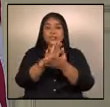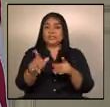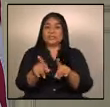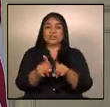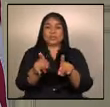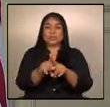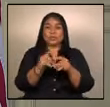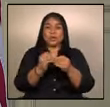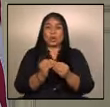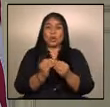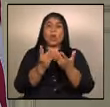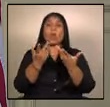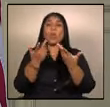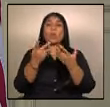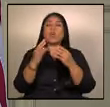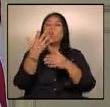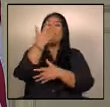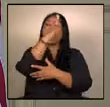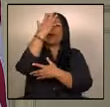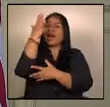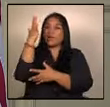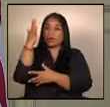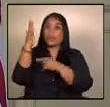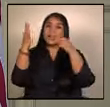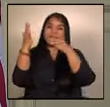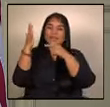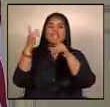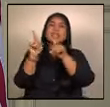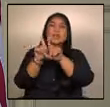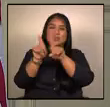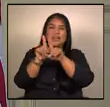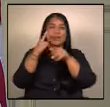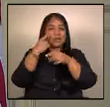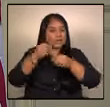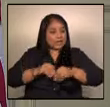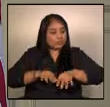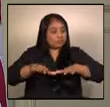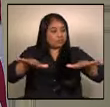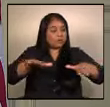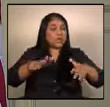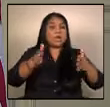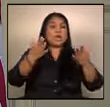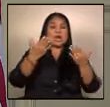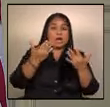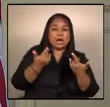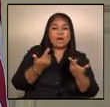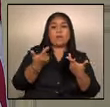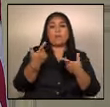ofrece sombra, fruta y aire limpio para quienes lo rodean, solo